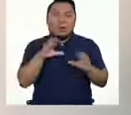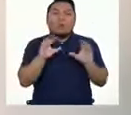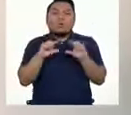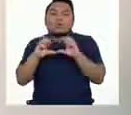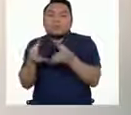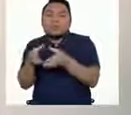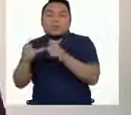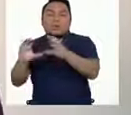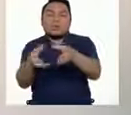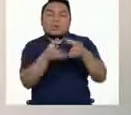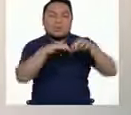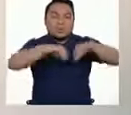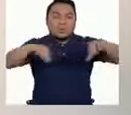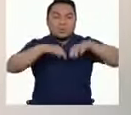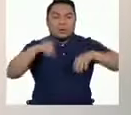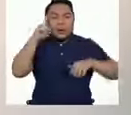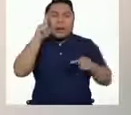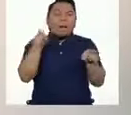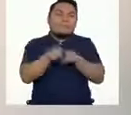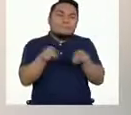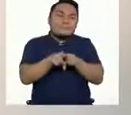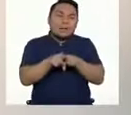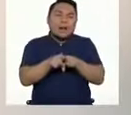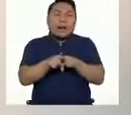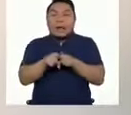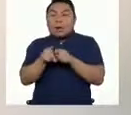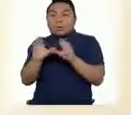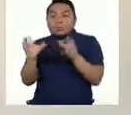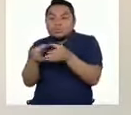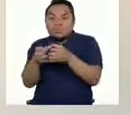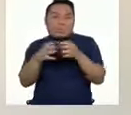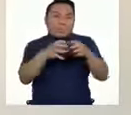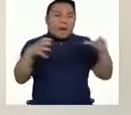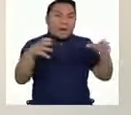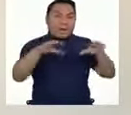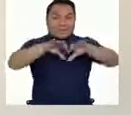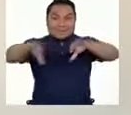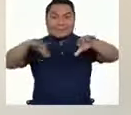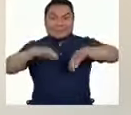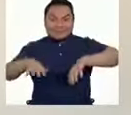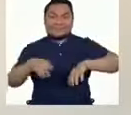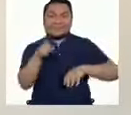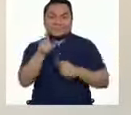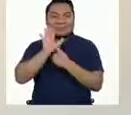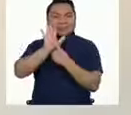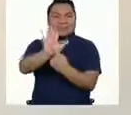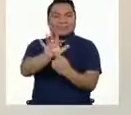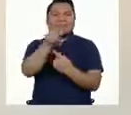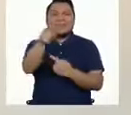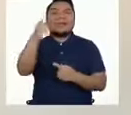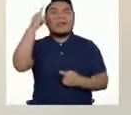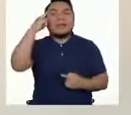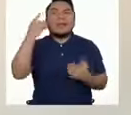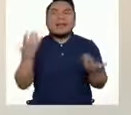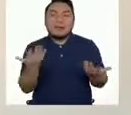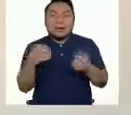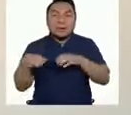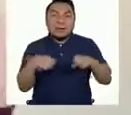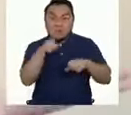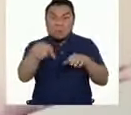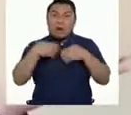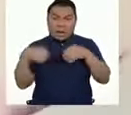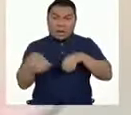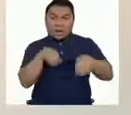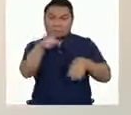objetos que se parecen y separar los diferentes. A continuación, les mostramos una actividad que pueden